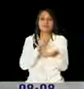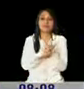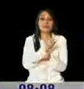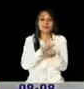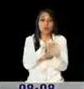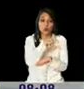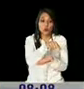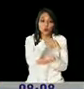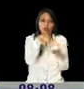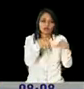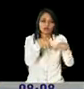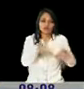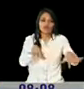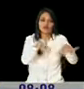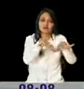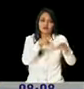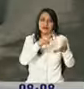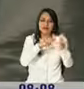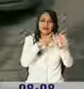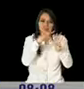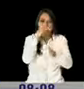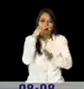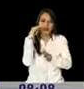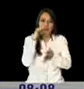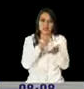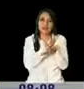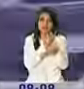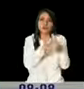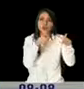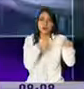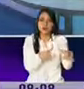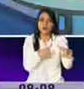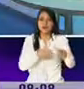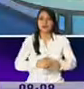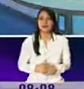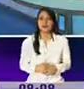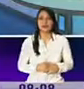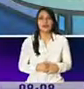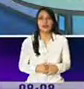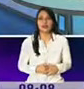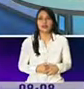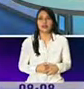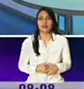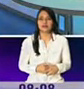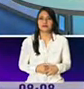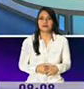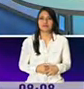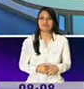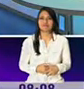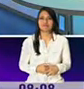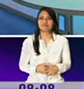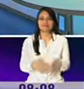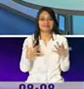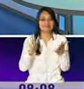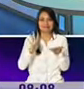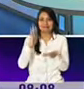Importante, bueno, hemos dicho todas las cosas importantes. Sofi,